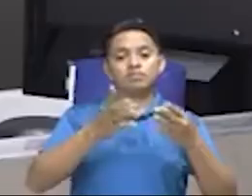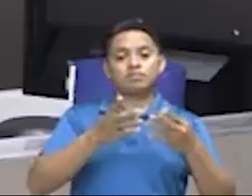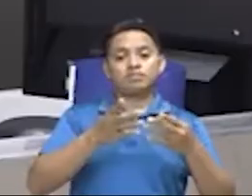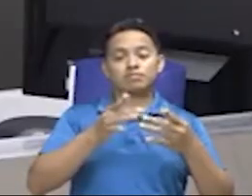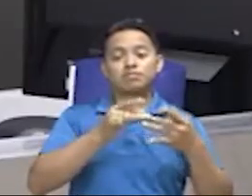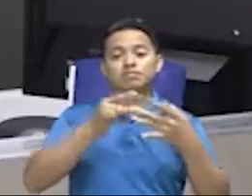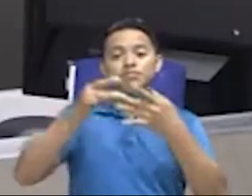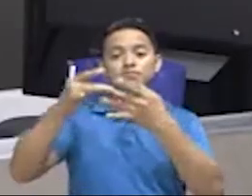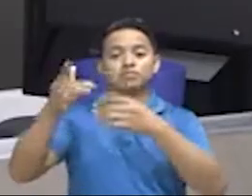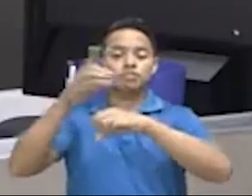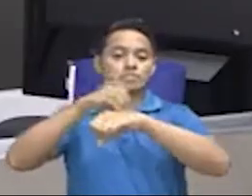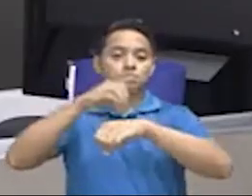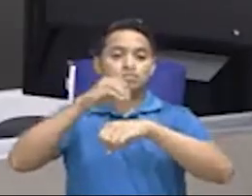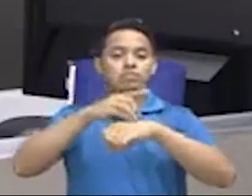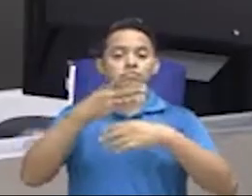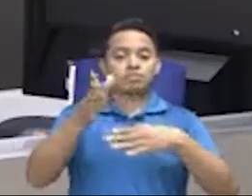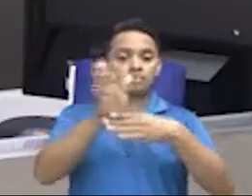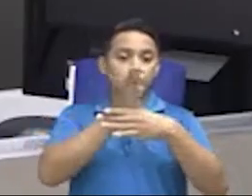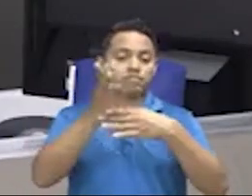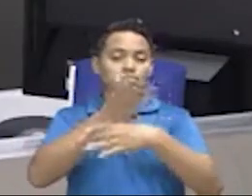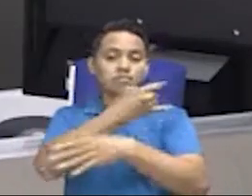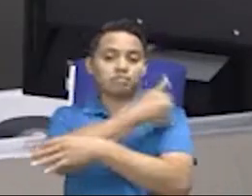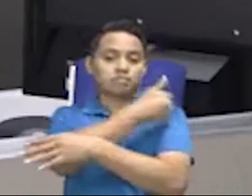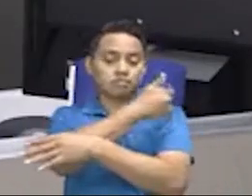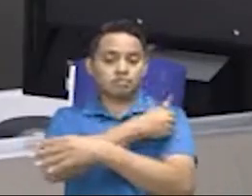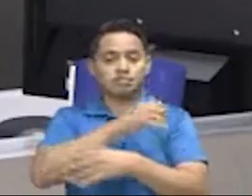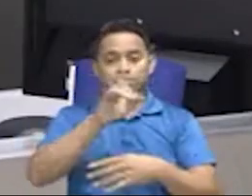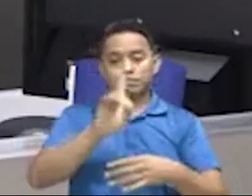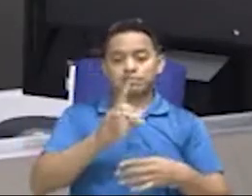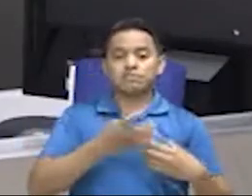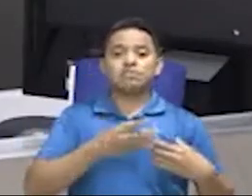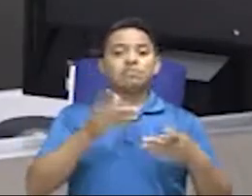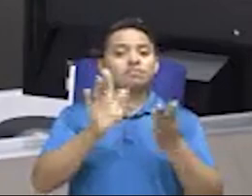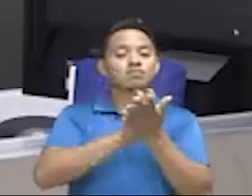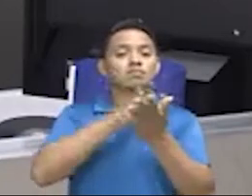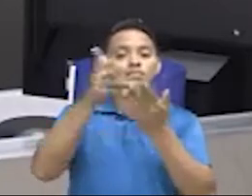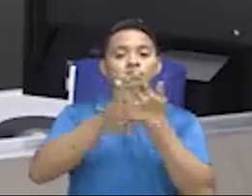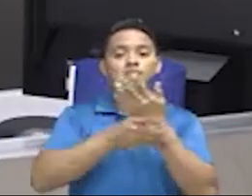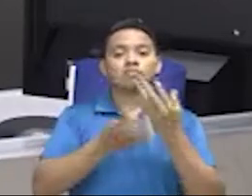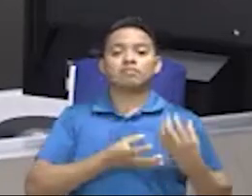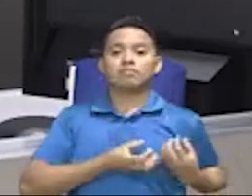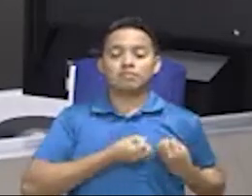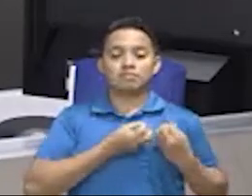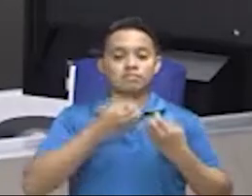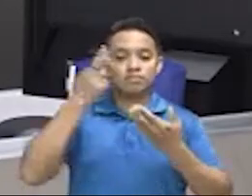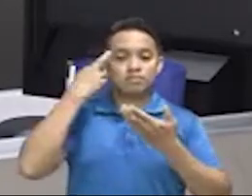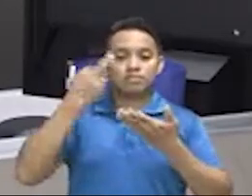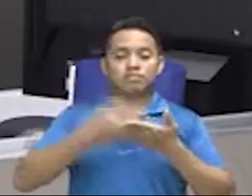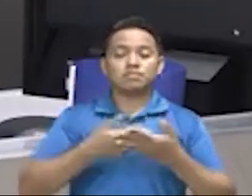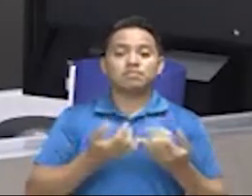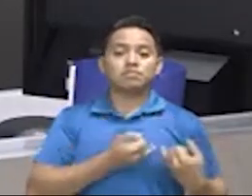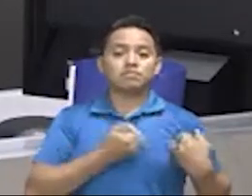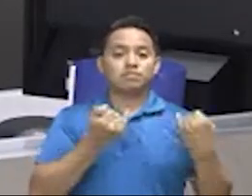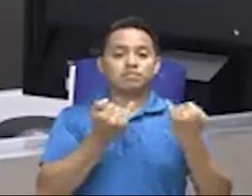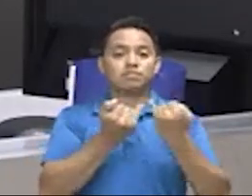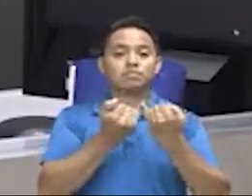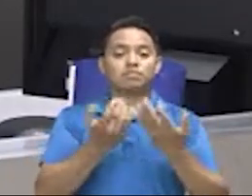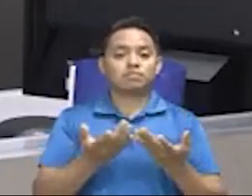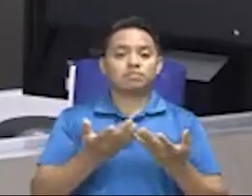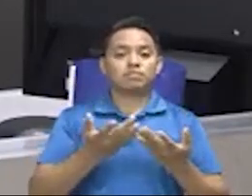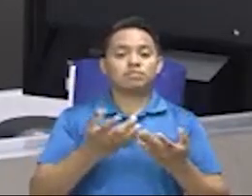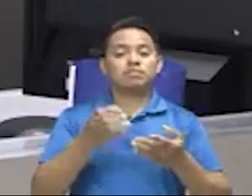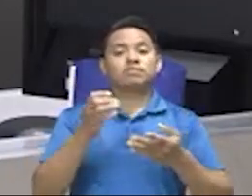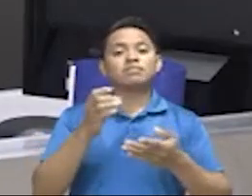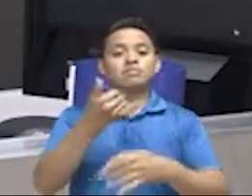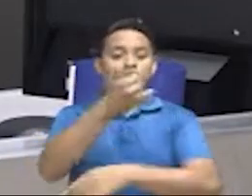Mama. Existe un programa de cáncer también, y recordarle también que el Instituto Nicaragüense de Seguridad